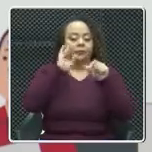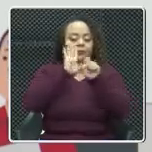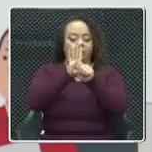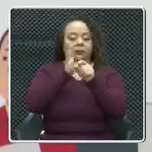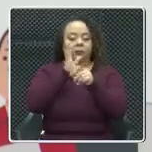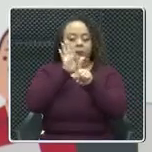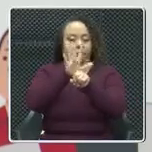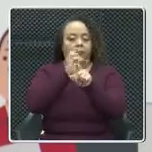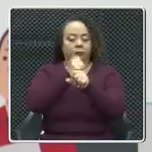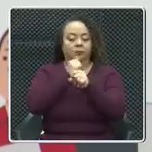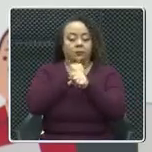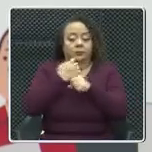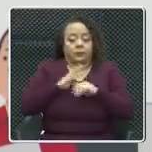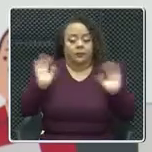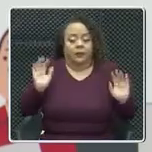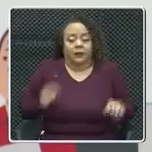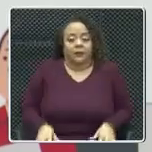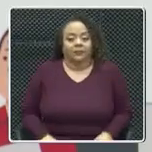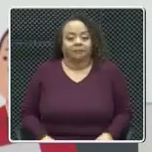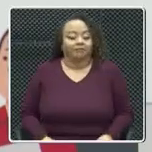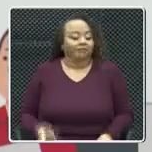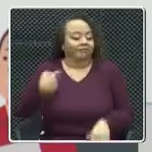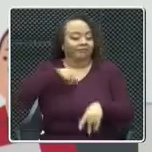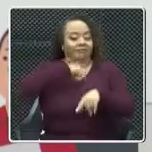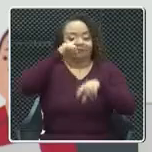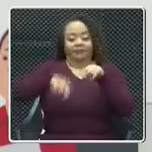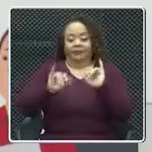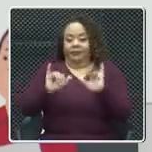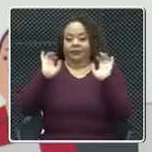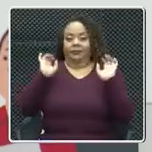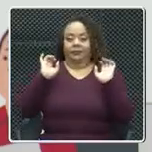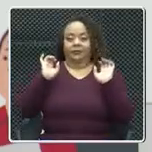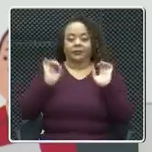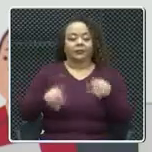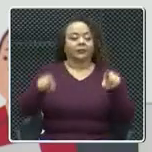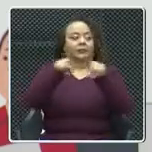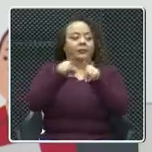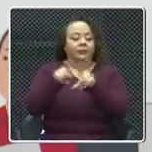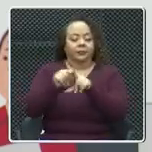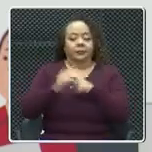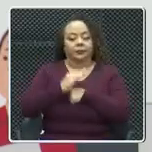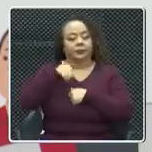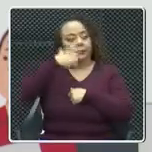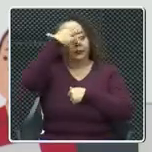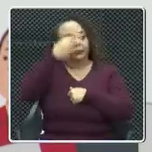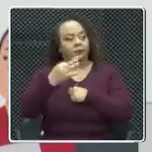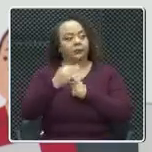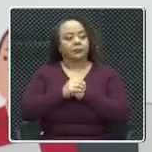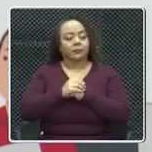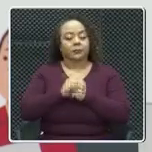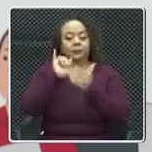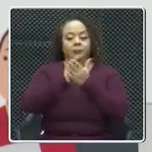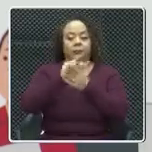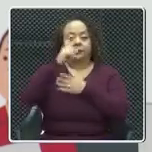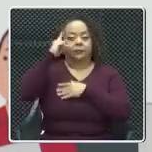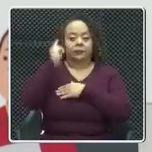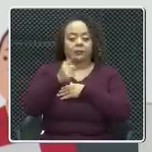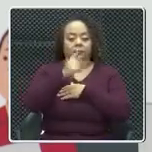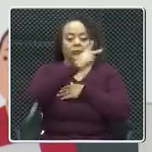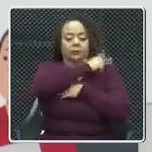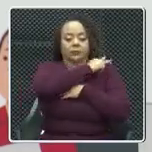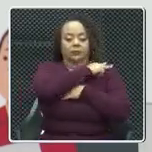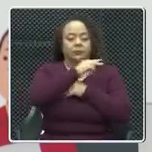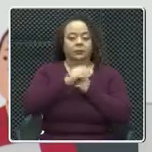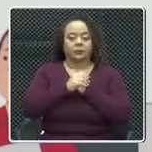laboral, nada más. Claro. No podemos quedarnos ahí, ¿verdad? Aparte, yo sí creo que es un deber del